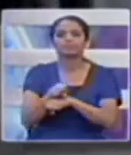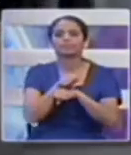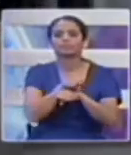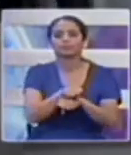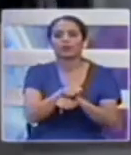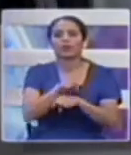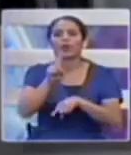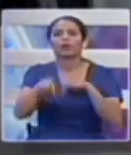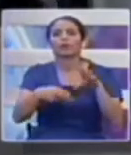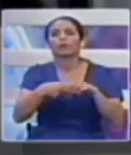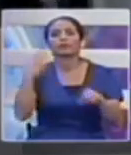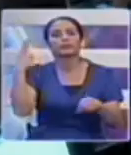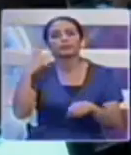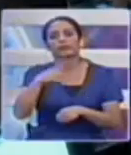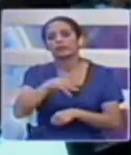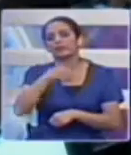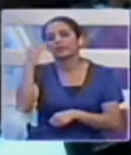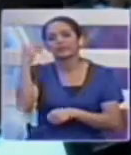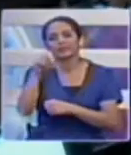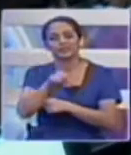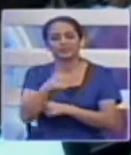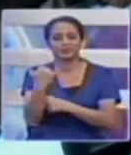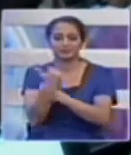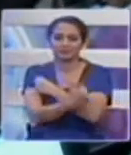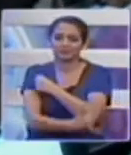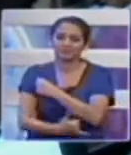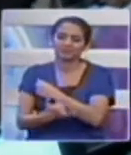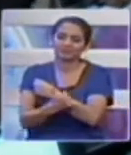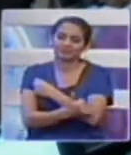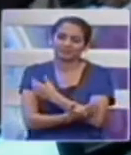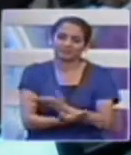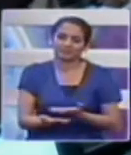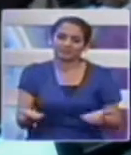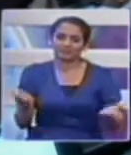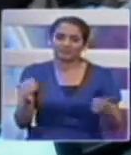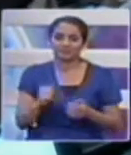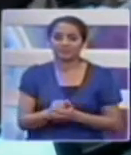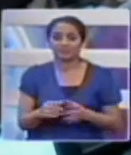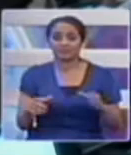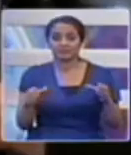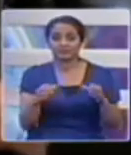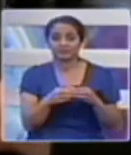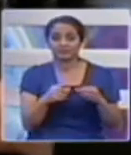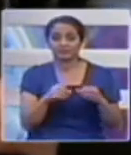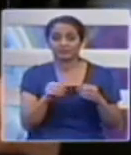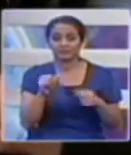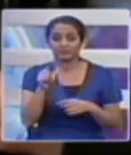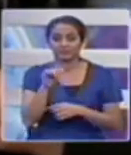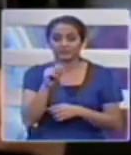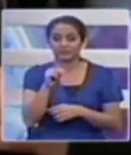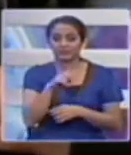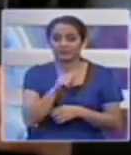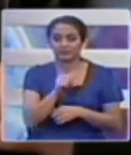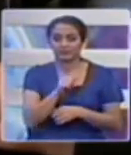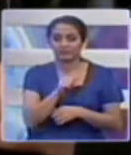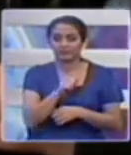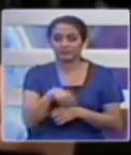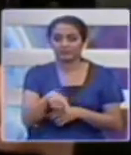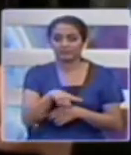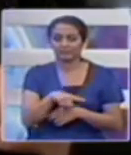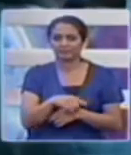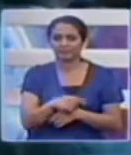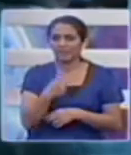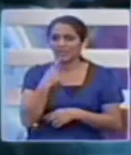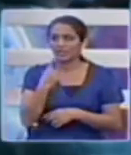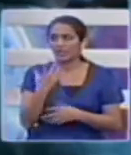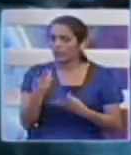varios abandonaron el Ecuador. En Alianza País también hay observaciones a esa actuación. Creo que en principio podemos decir que queríamos más